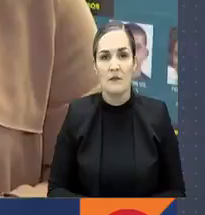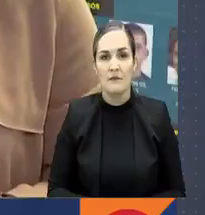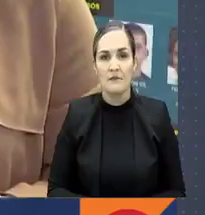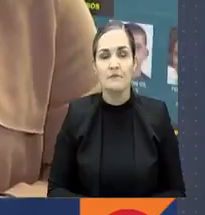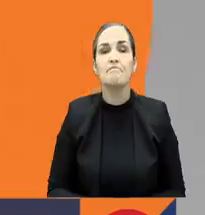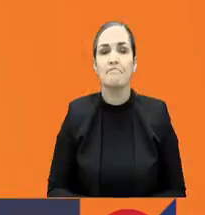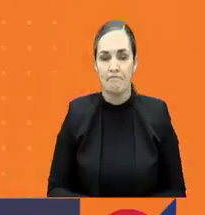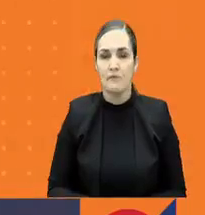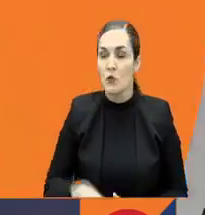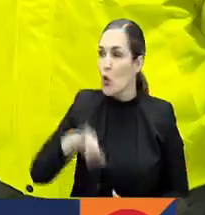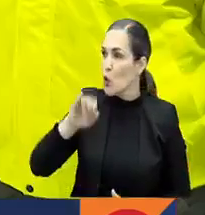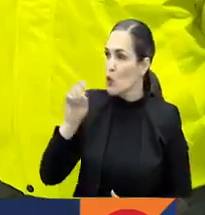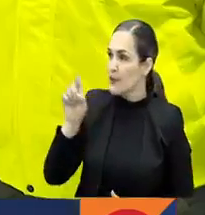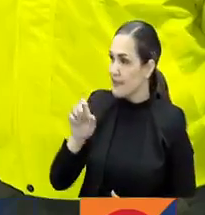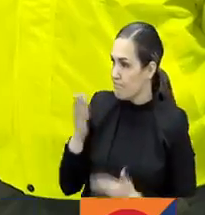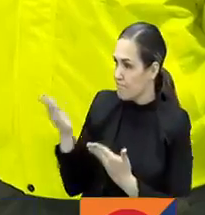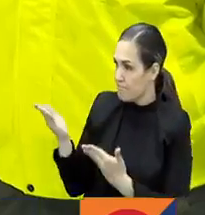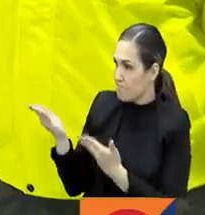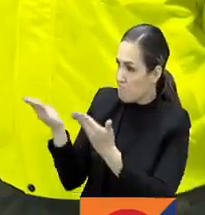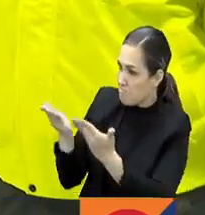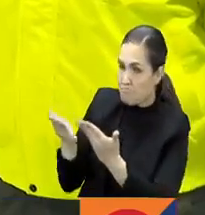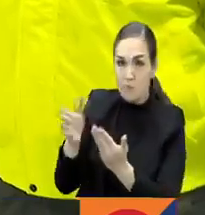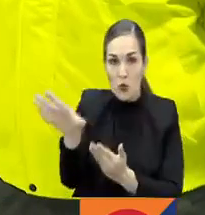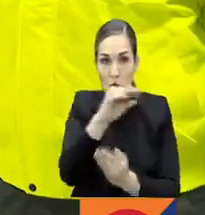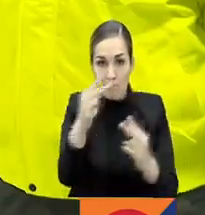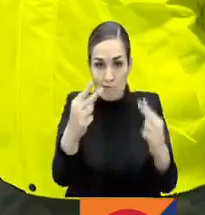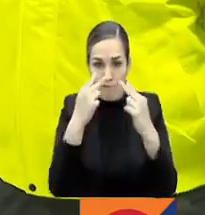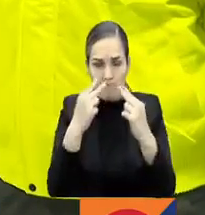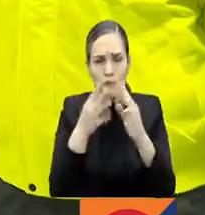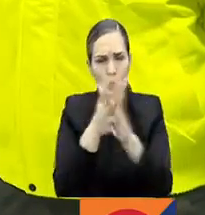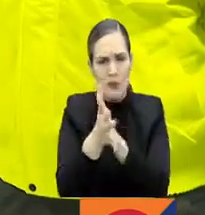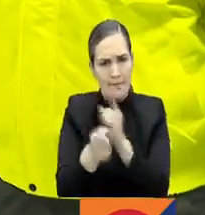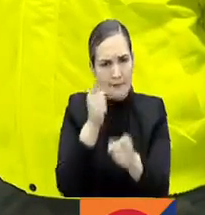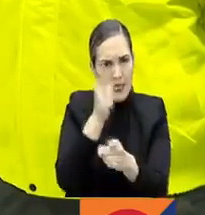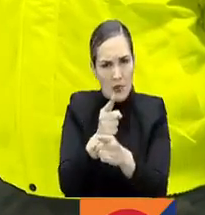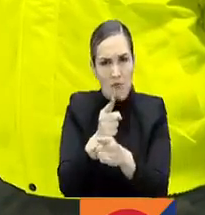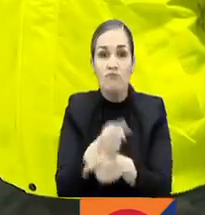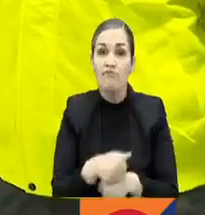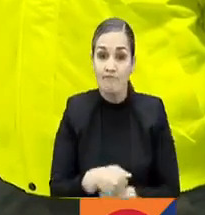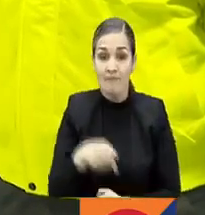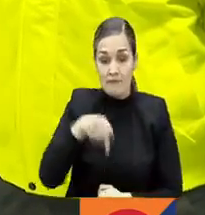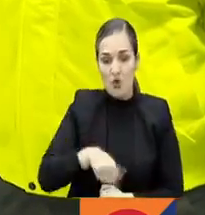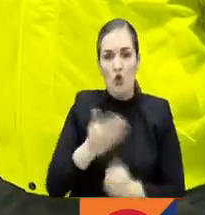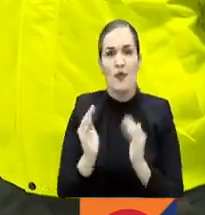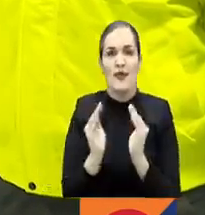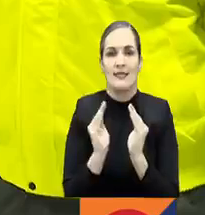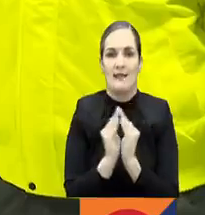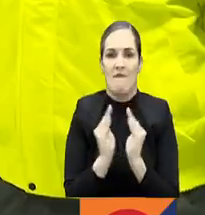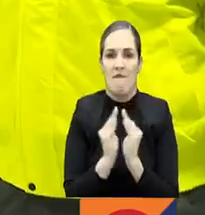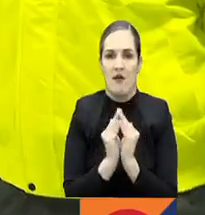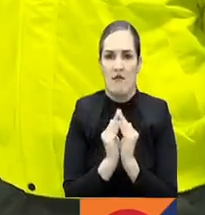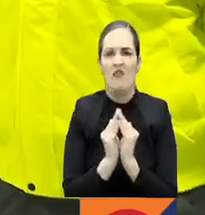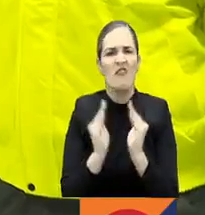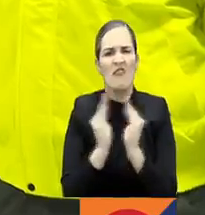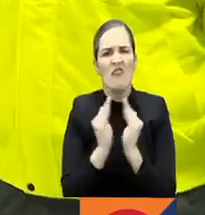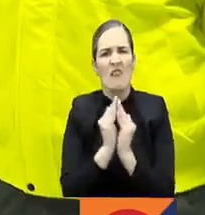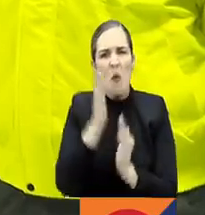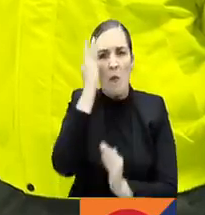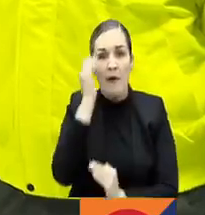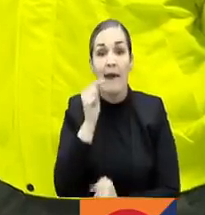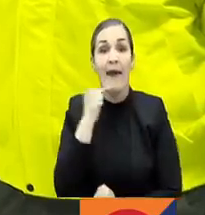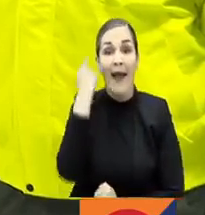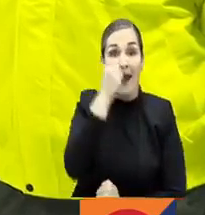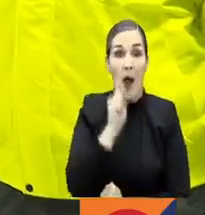José Fernando, Daniela, televidentes, así como usted lo menciona, José Fernando, me encuentro en el ICBF porque diferentes autoridades, entre